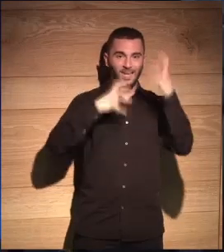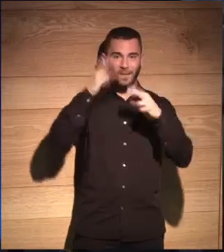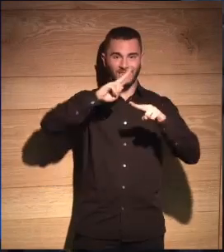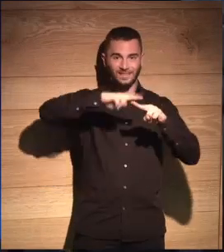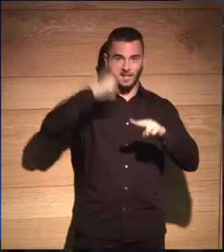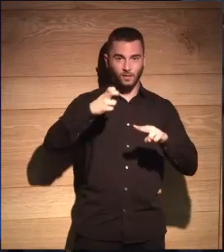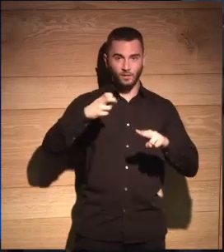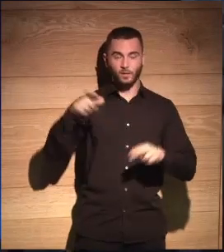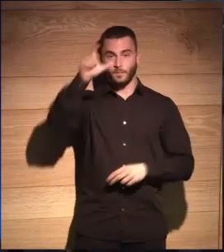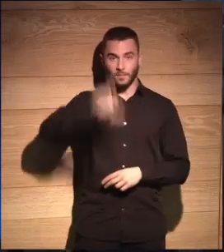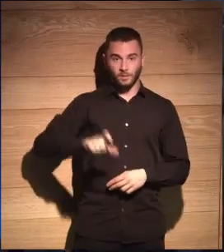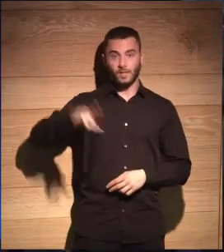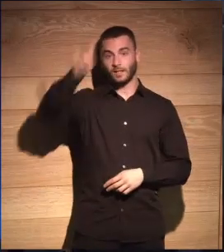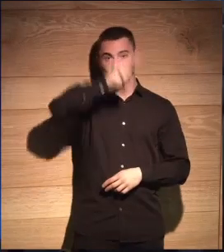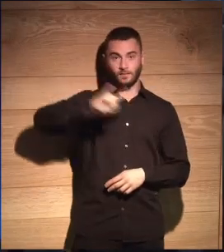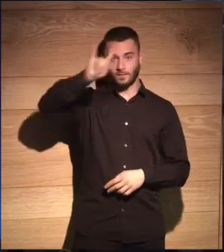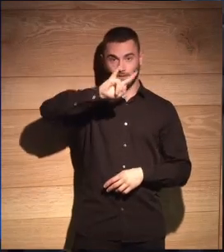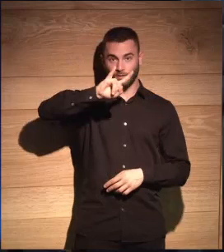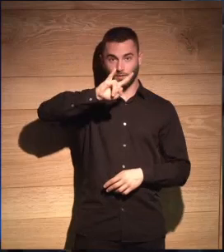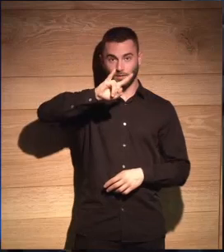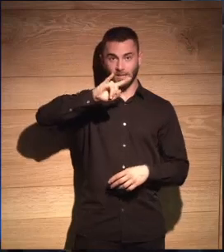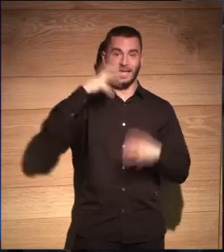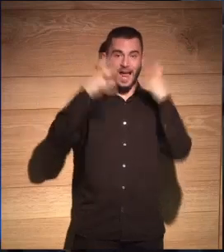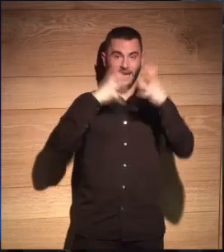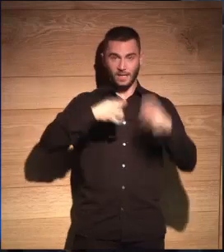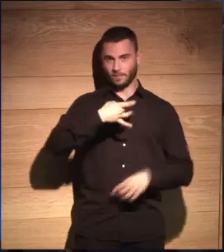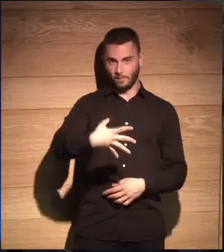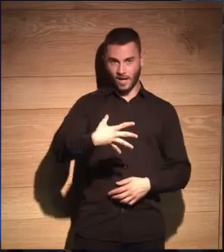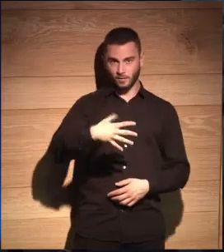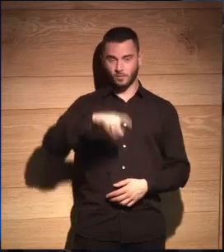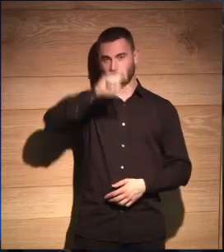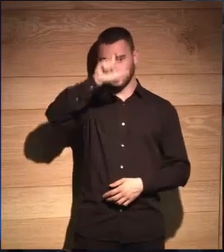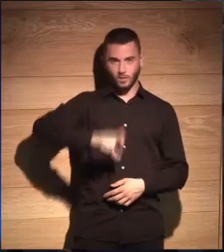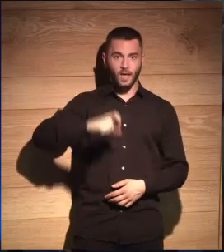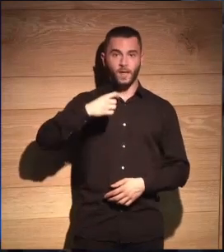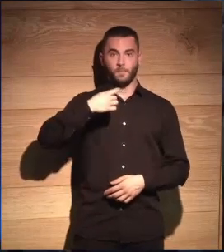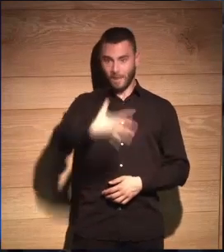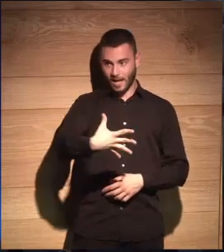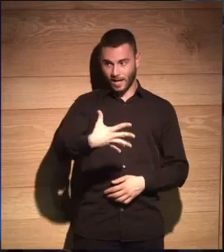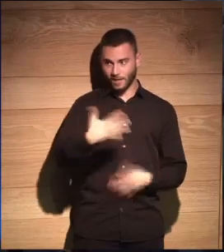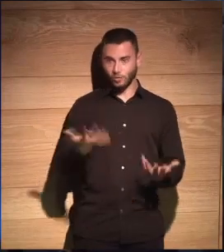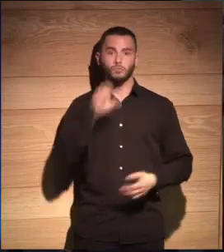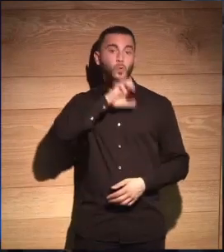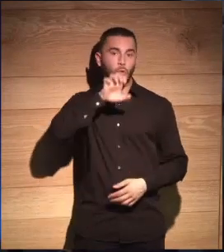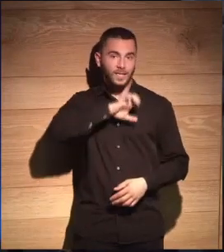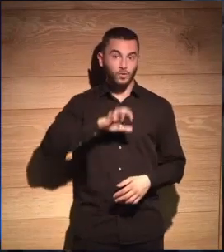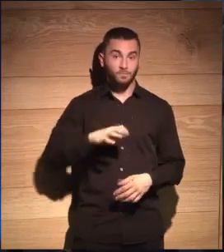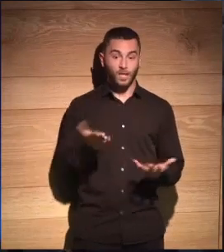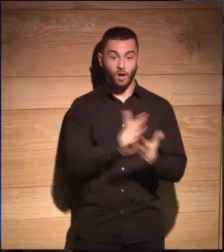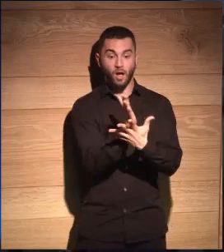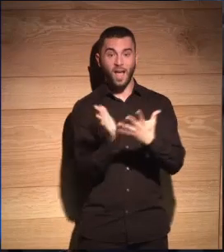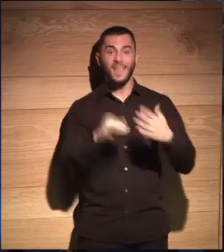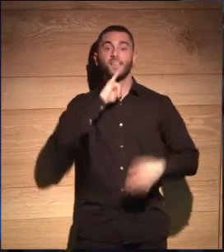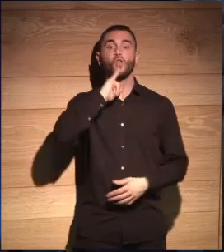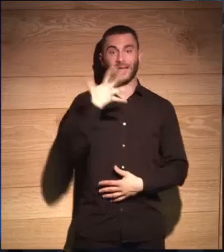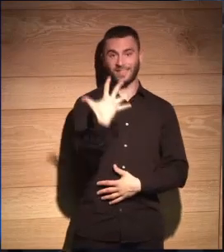personajes blancos los interpretaran actores blancos. Hay curiosidades con respecto a eso. En cualquier caso, se ha doblado a 5 idiomas.